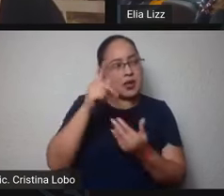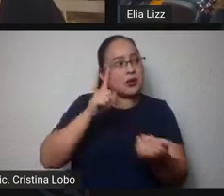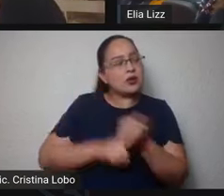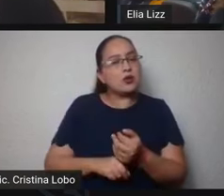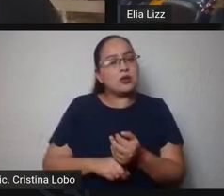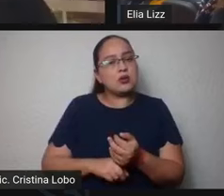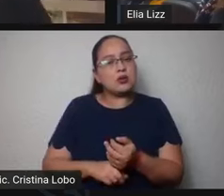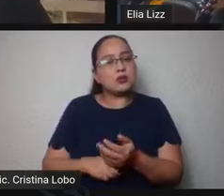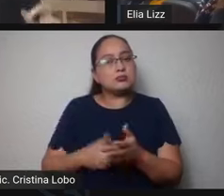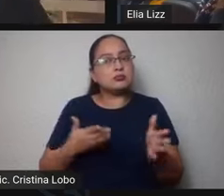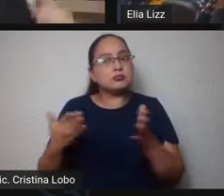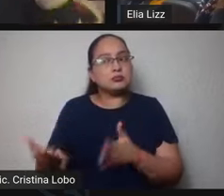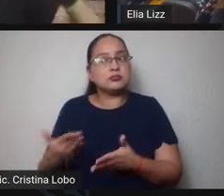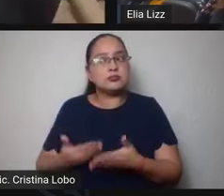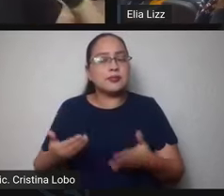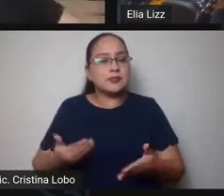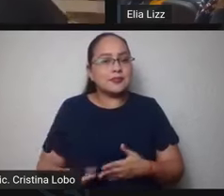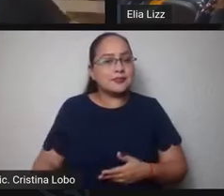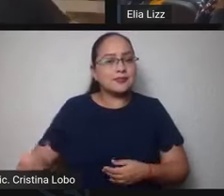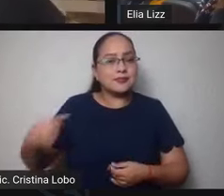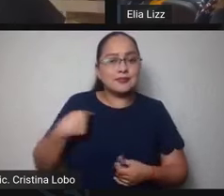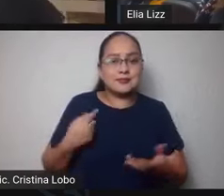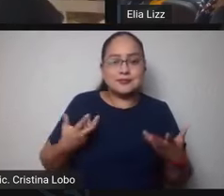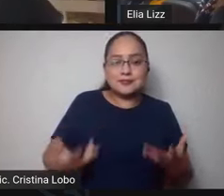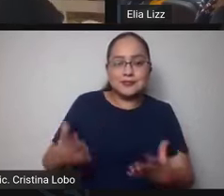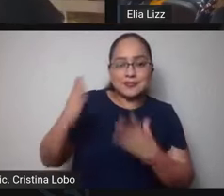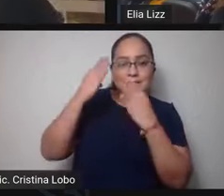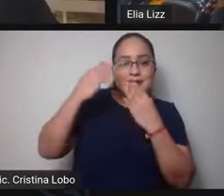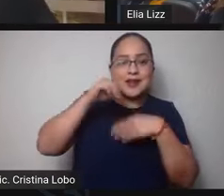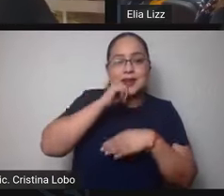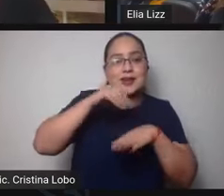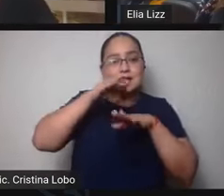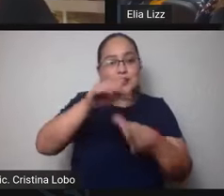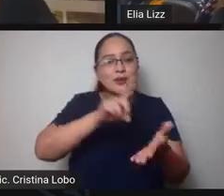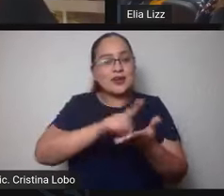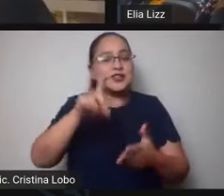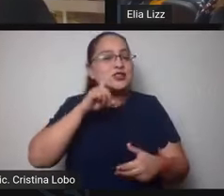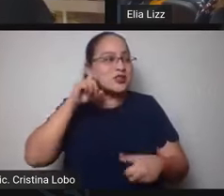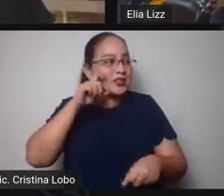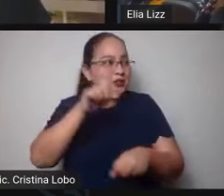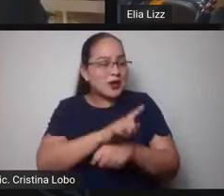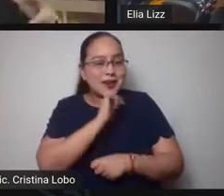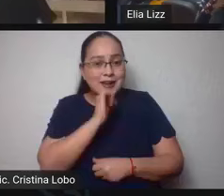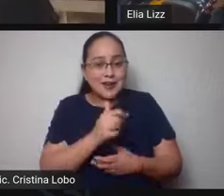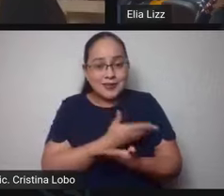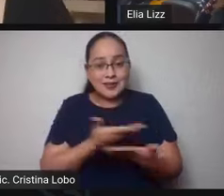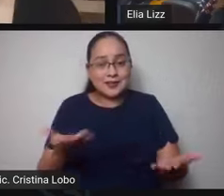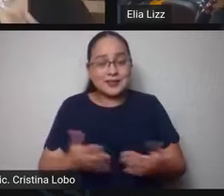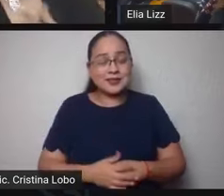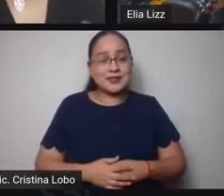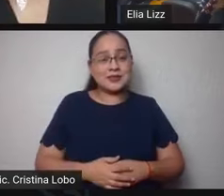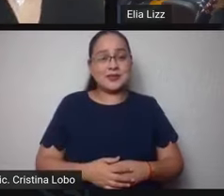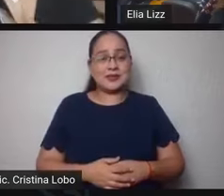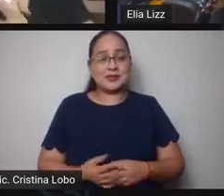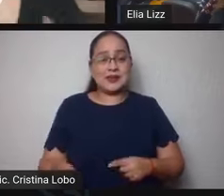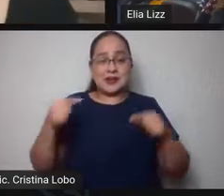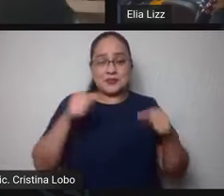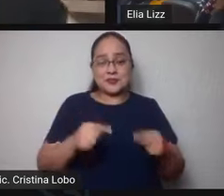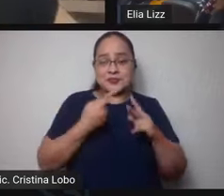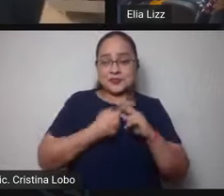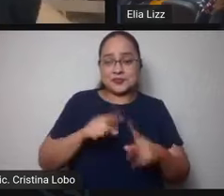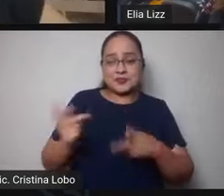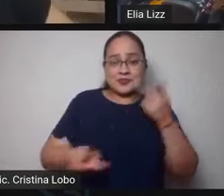¿no? No se esté hablando con más fuerza de esto, porque aquí te voy a hacer ya las preguntas, porque